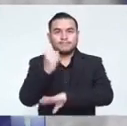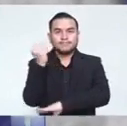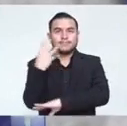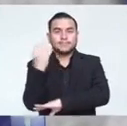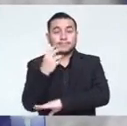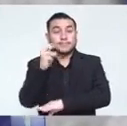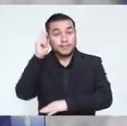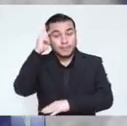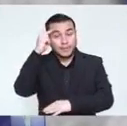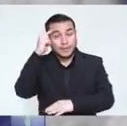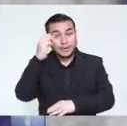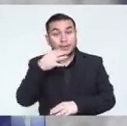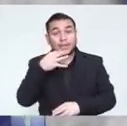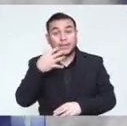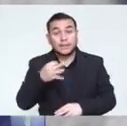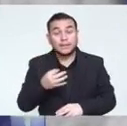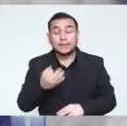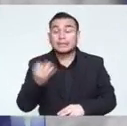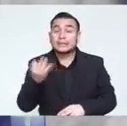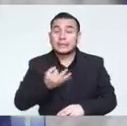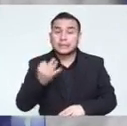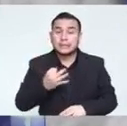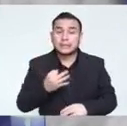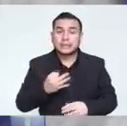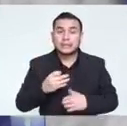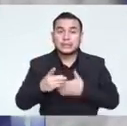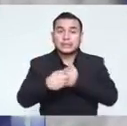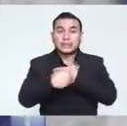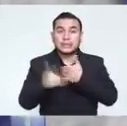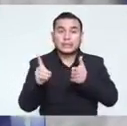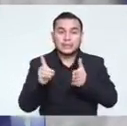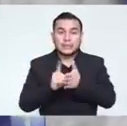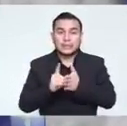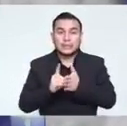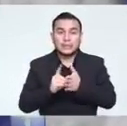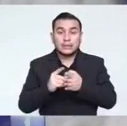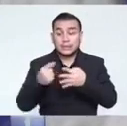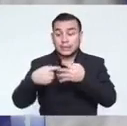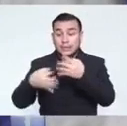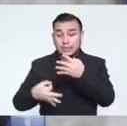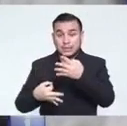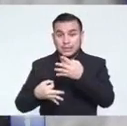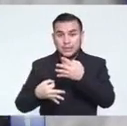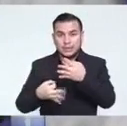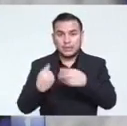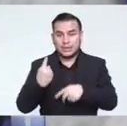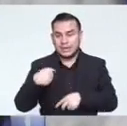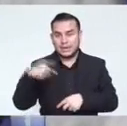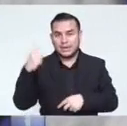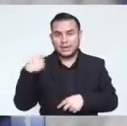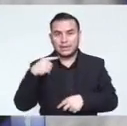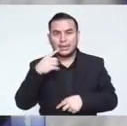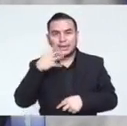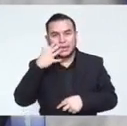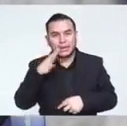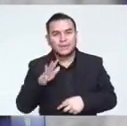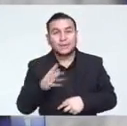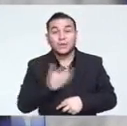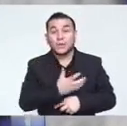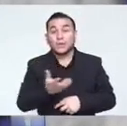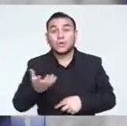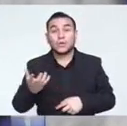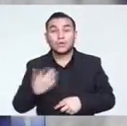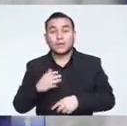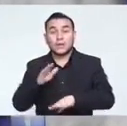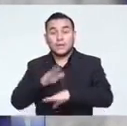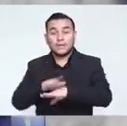también resuelvan, ya que ellos son tan amantes de los temas legales. El día de ayer, en su forma legal, se les